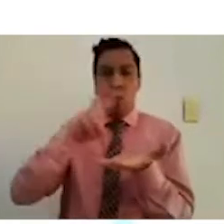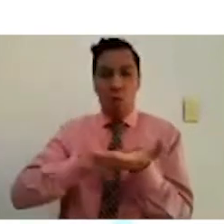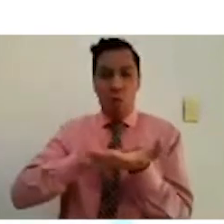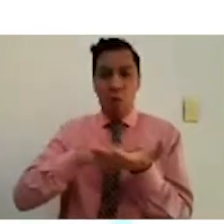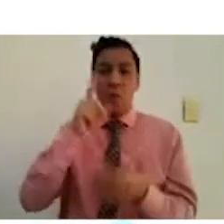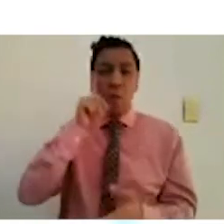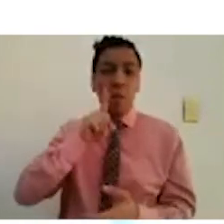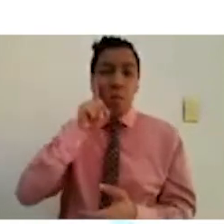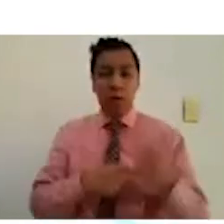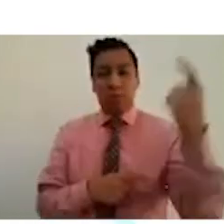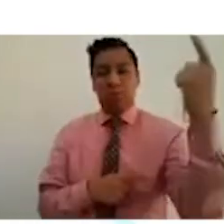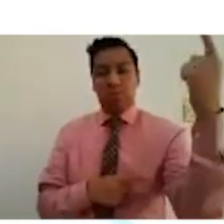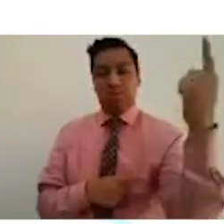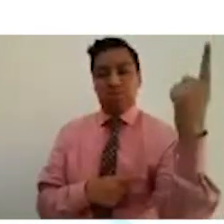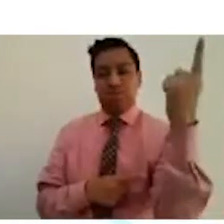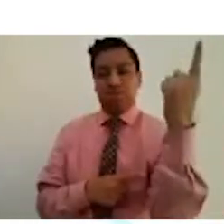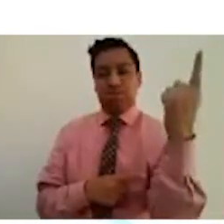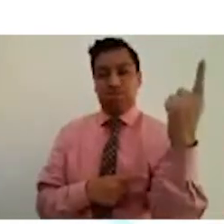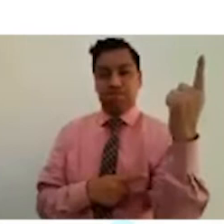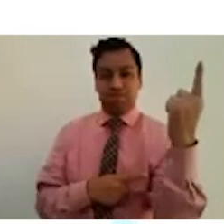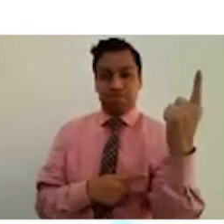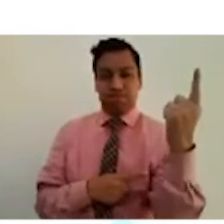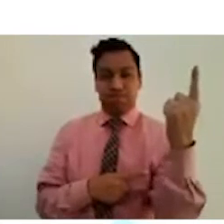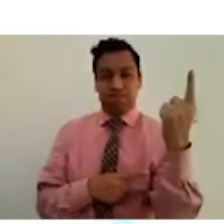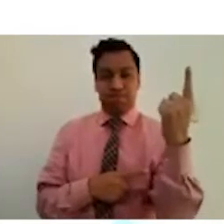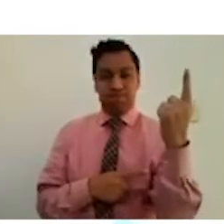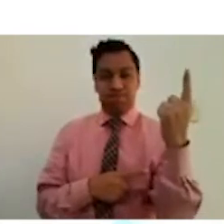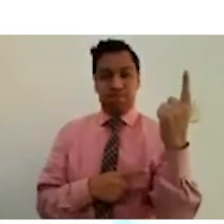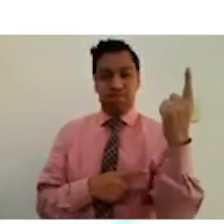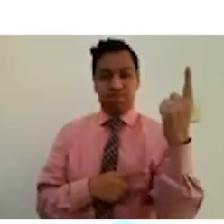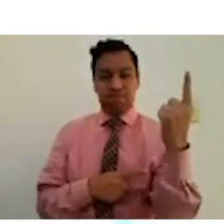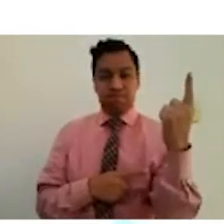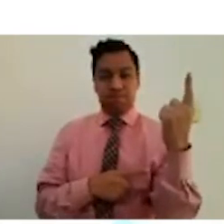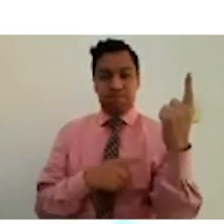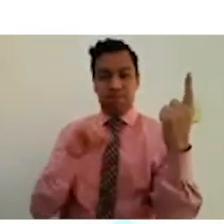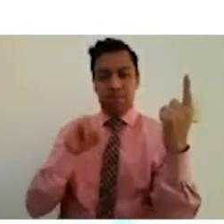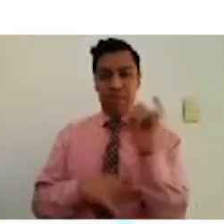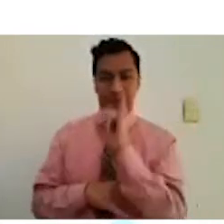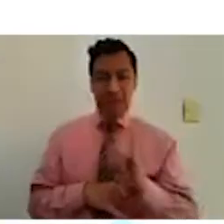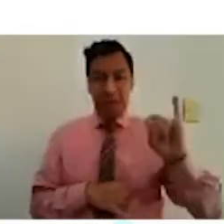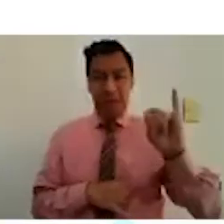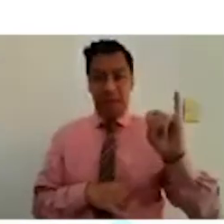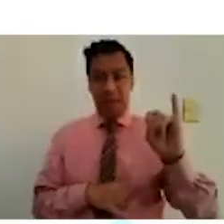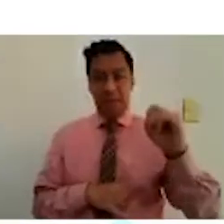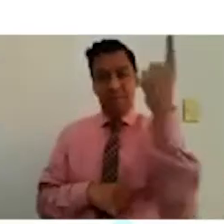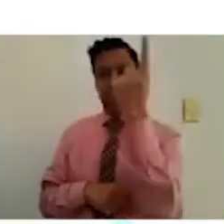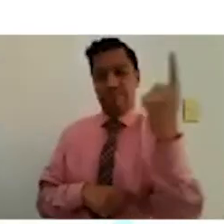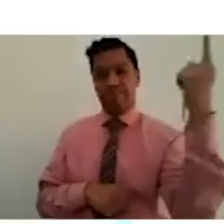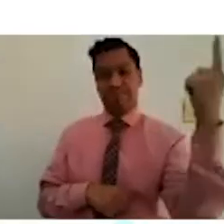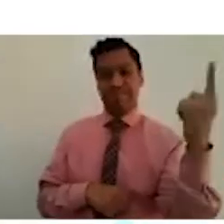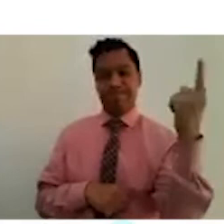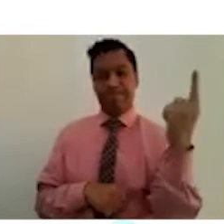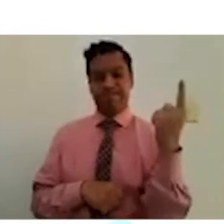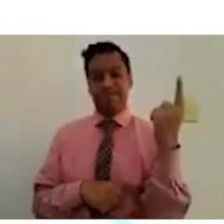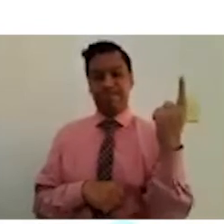mujer caminando de manera horizontal, de izquierda a derecha, y después se volvía a regresar